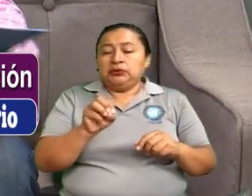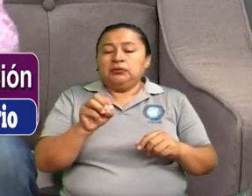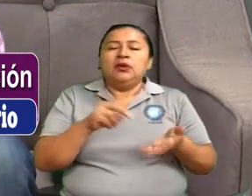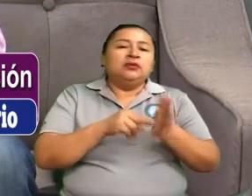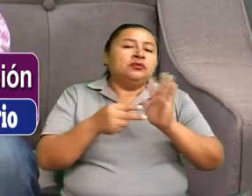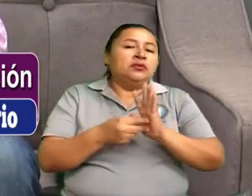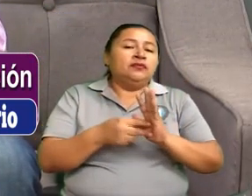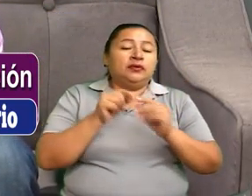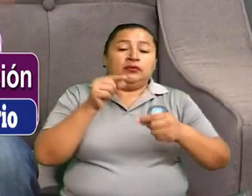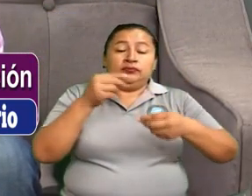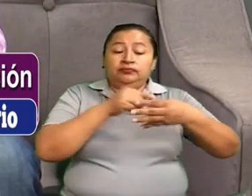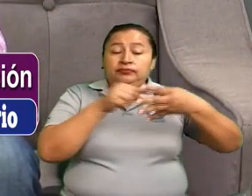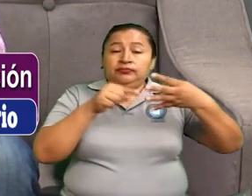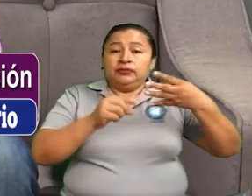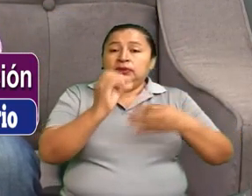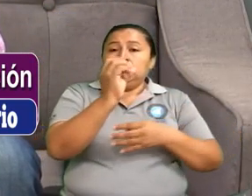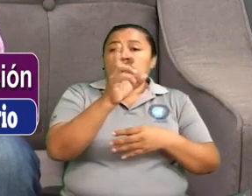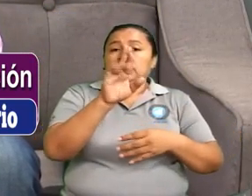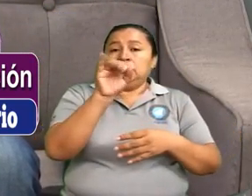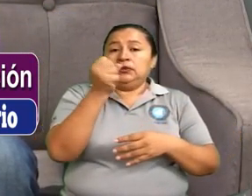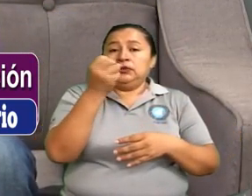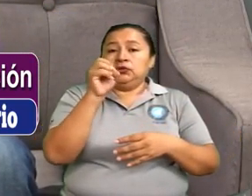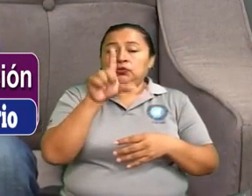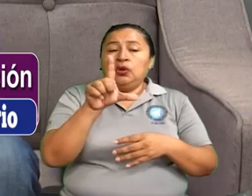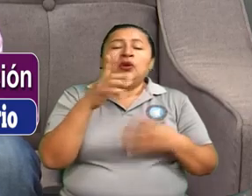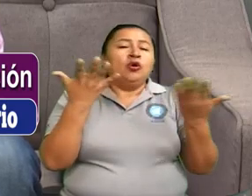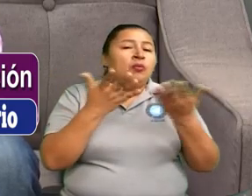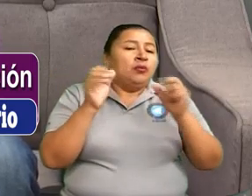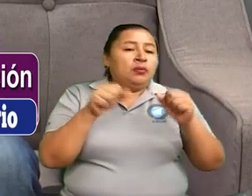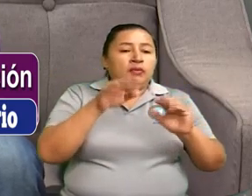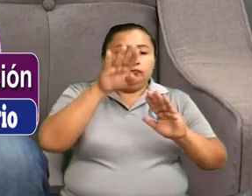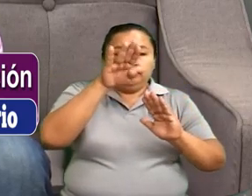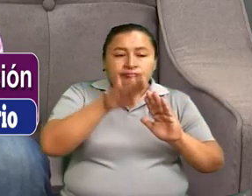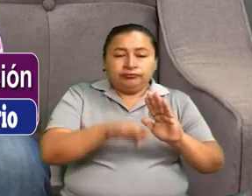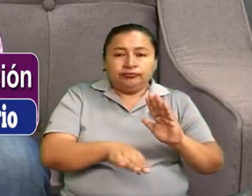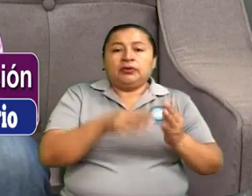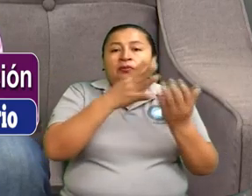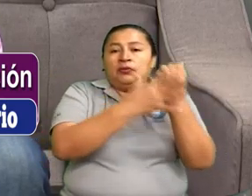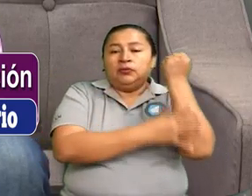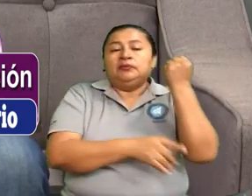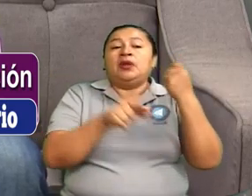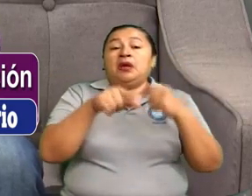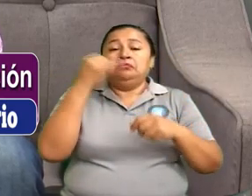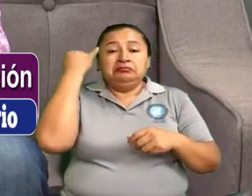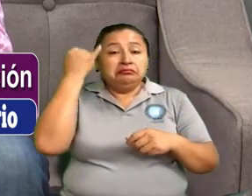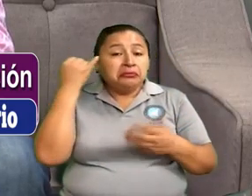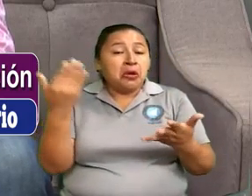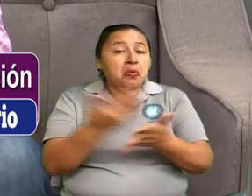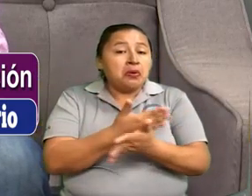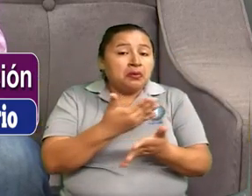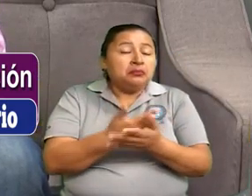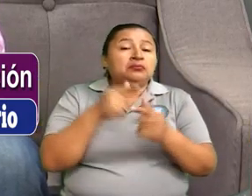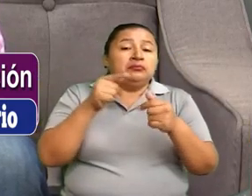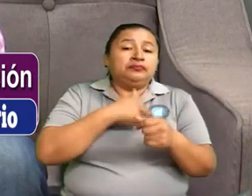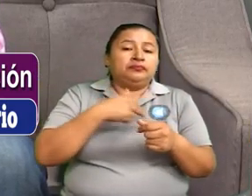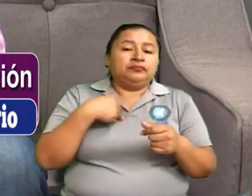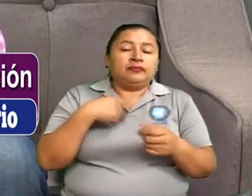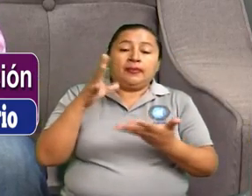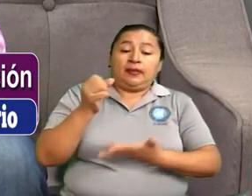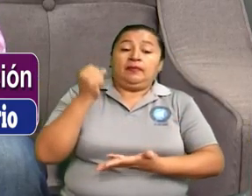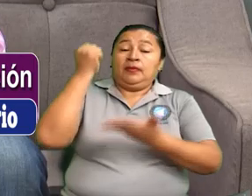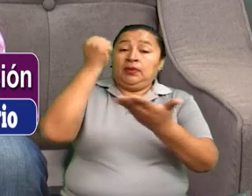poquito ese crisol, cómo llegamos a esas cifras de reducción de pobreza. Así. Vaya, a través de esos emprendimientos y a través de esa